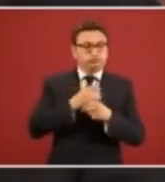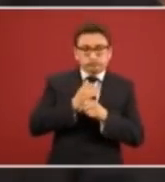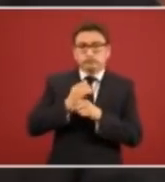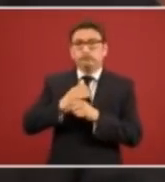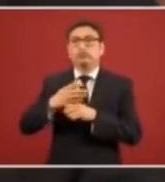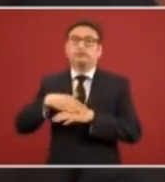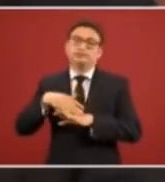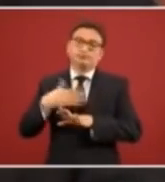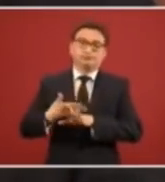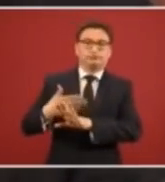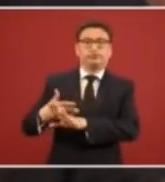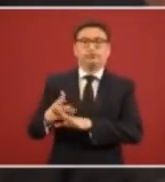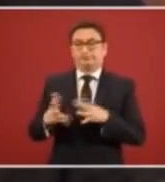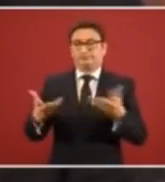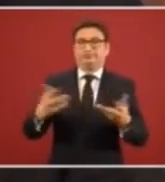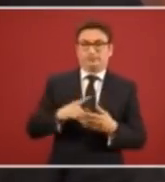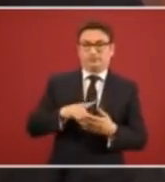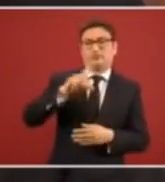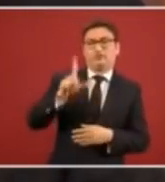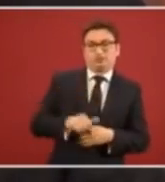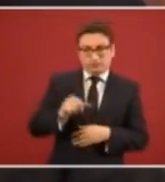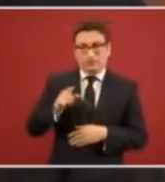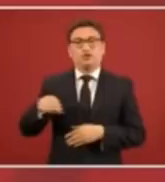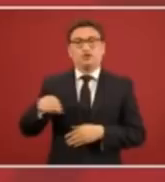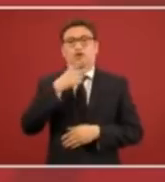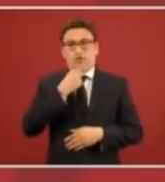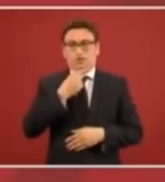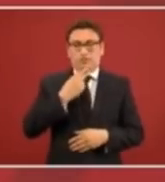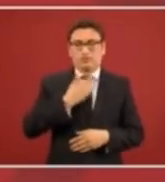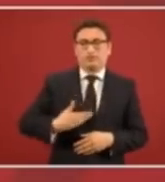nuestra. Y luego Salinas lo nombra,